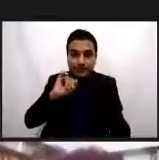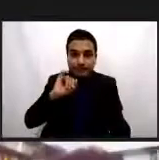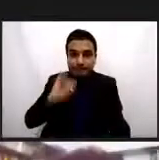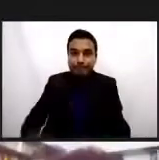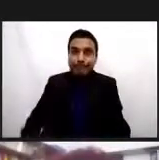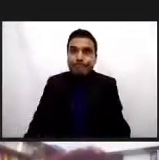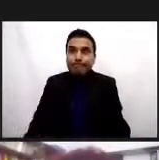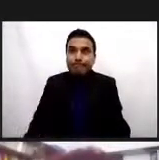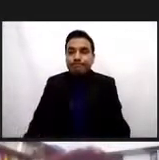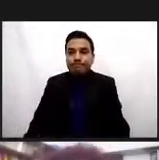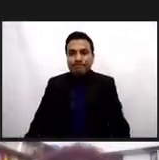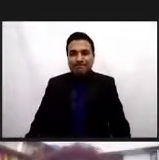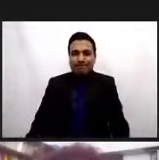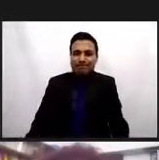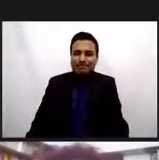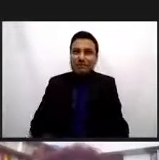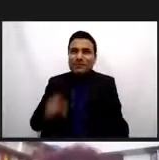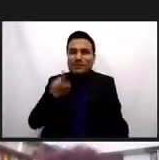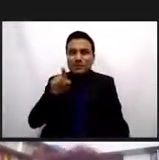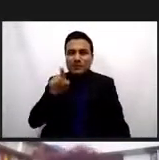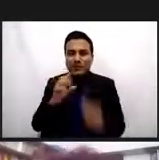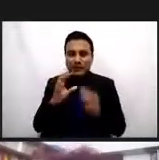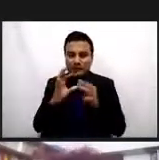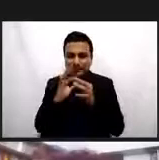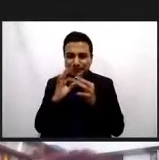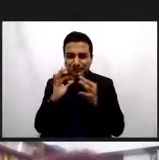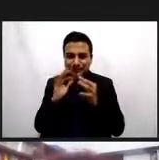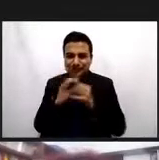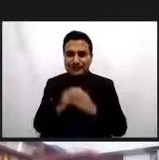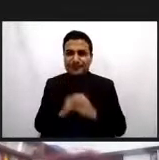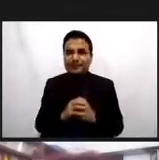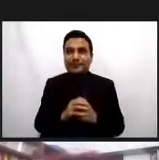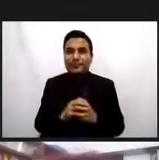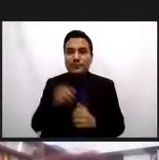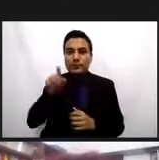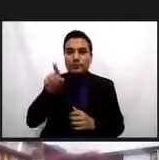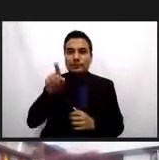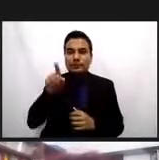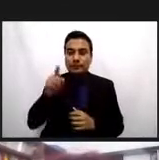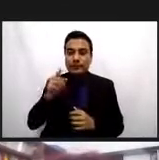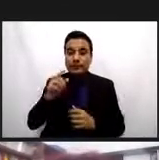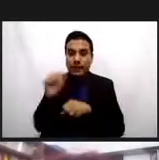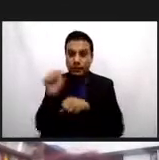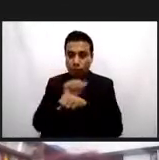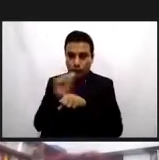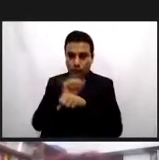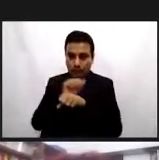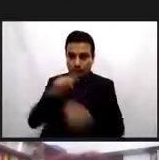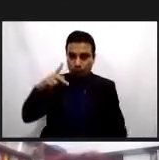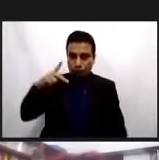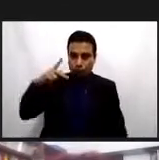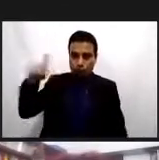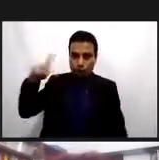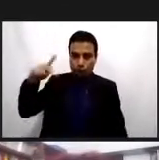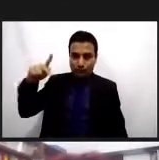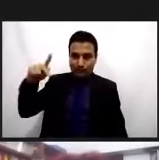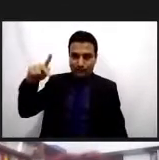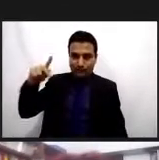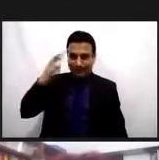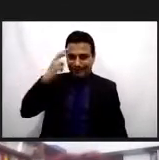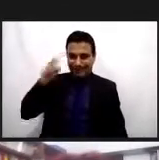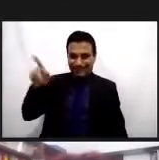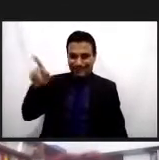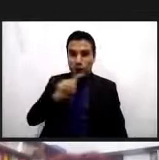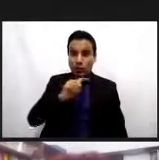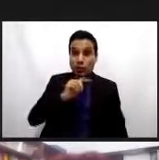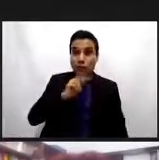¿Cómo es eso del fluido acrítico en la creación del actor de un tropo a partir de la sabiduría